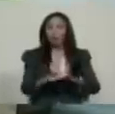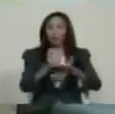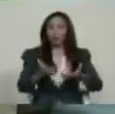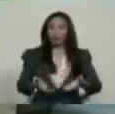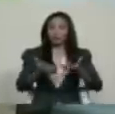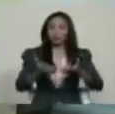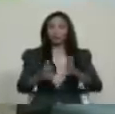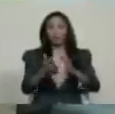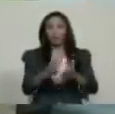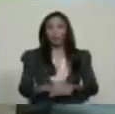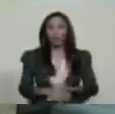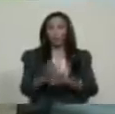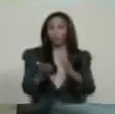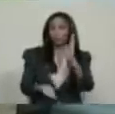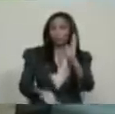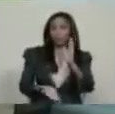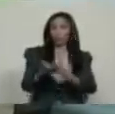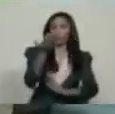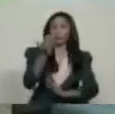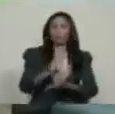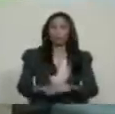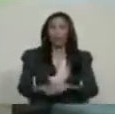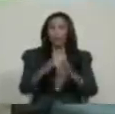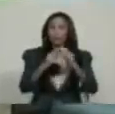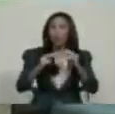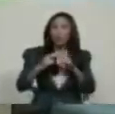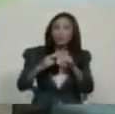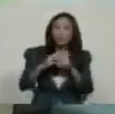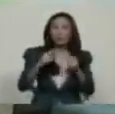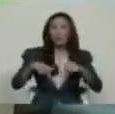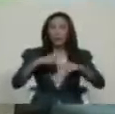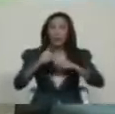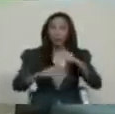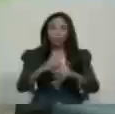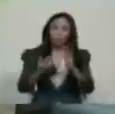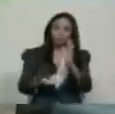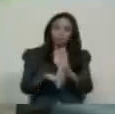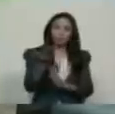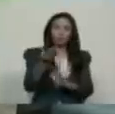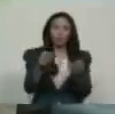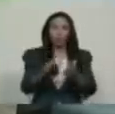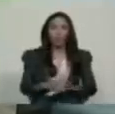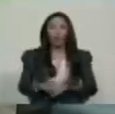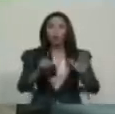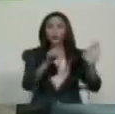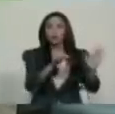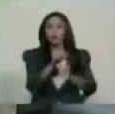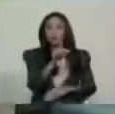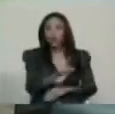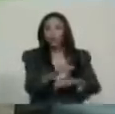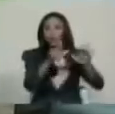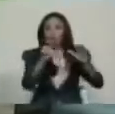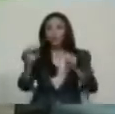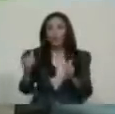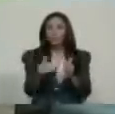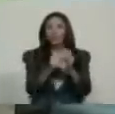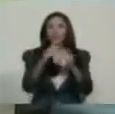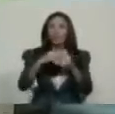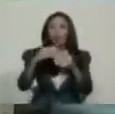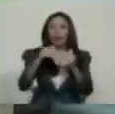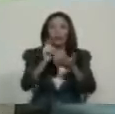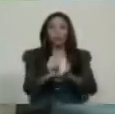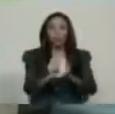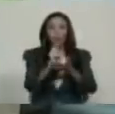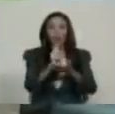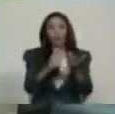procesar, aquí el óxido de tantalio procesado acá vamos a pasar a producir a 180 mil dólares la tonelada. Así que